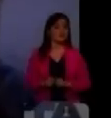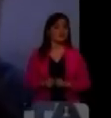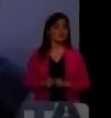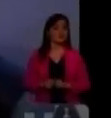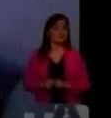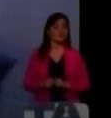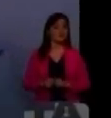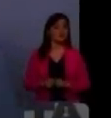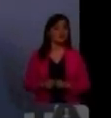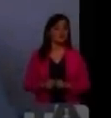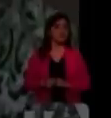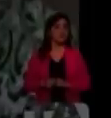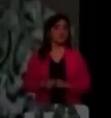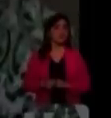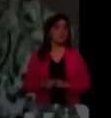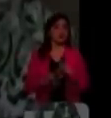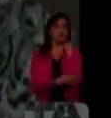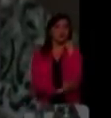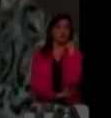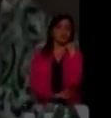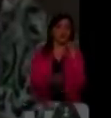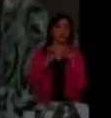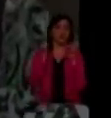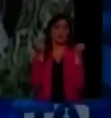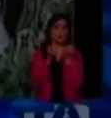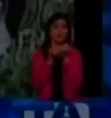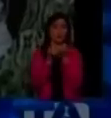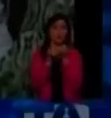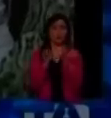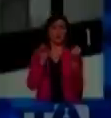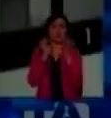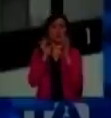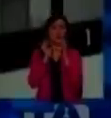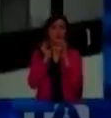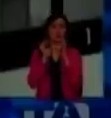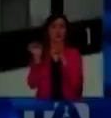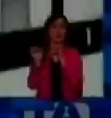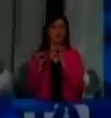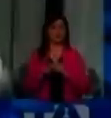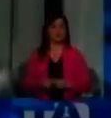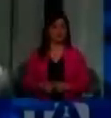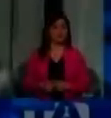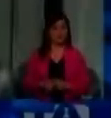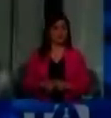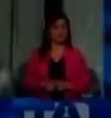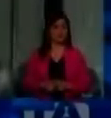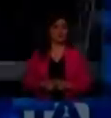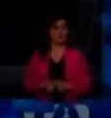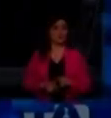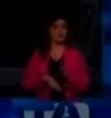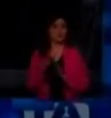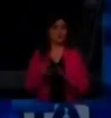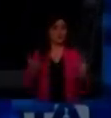por su estrato socioeconómico, de alguna manera, sus contactos, esto tuvo mucho más